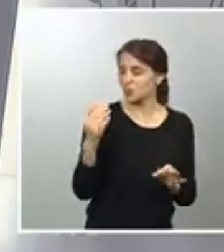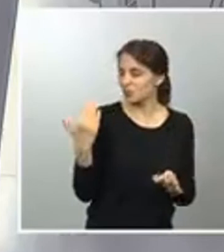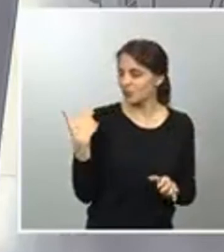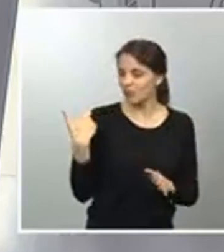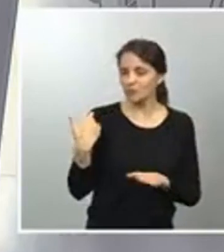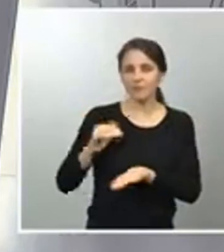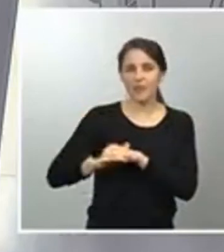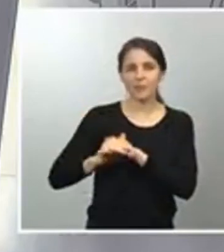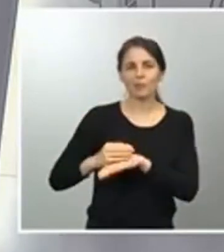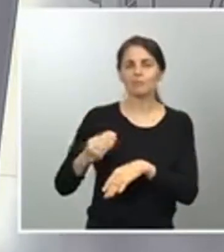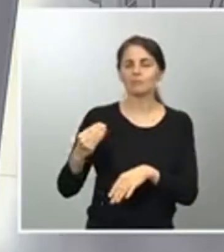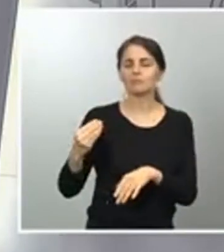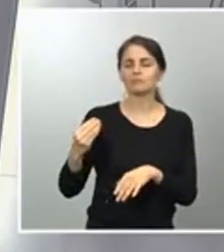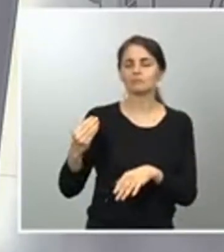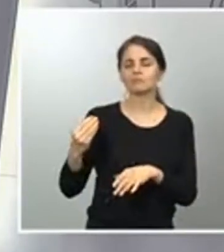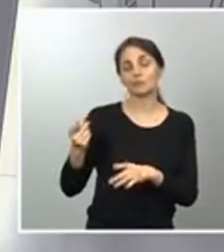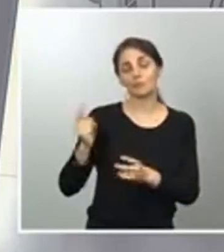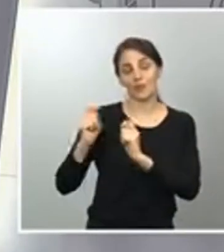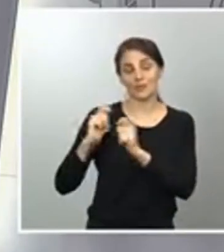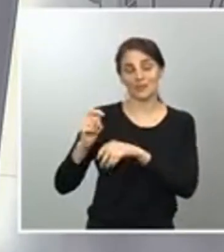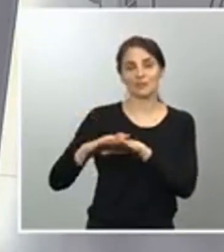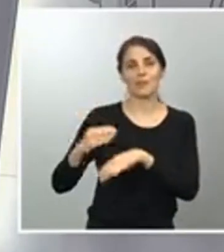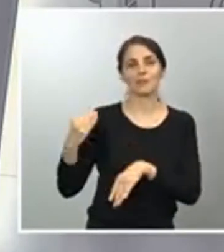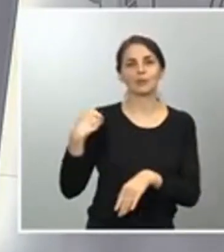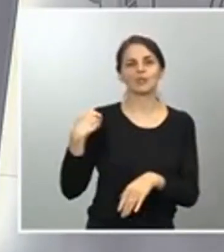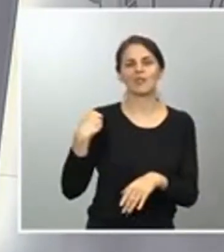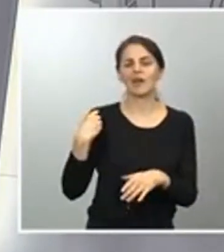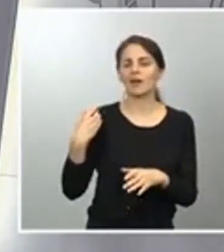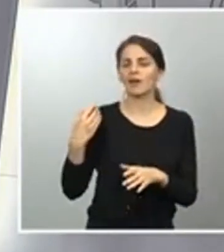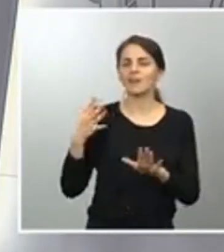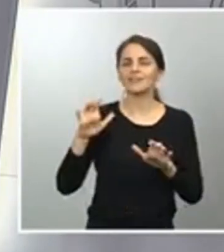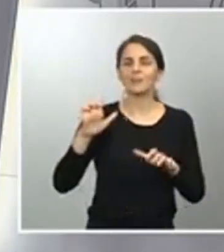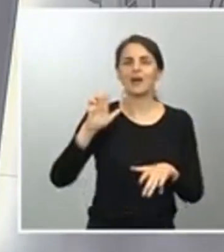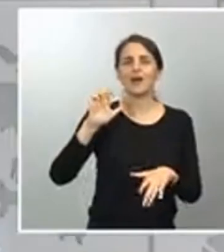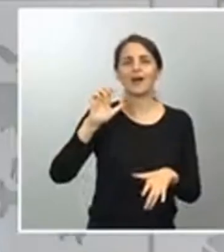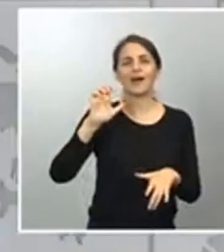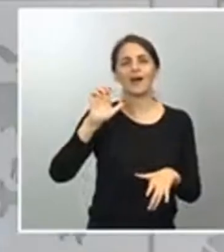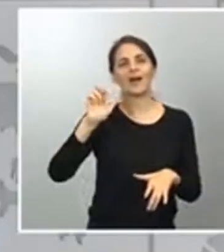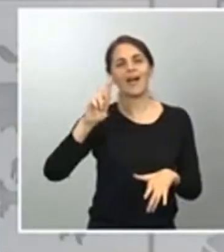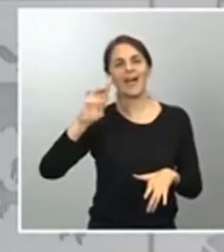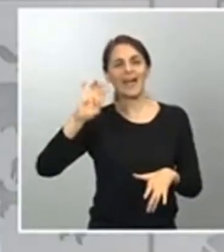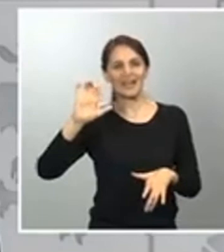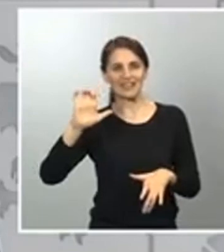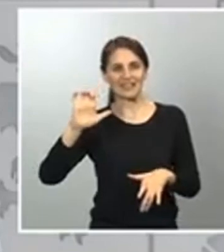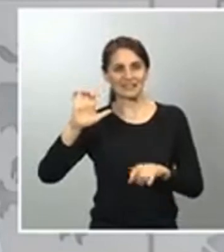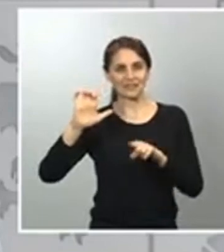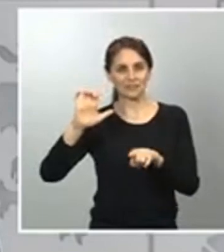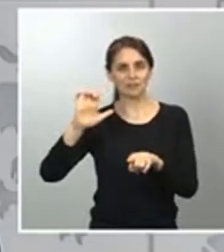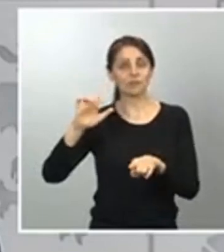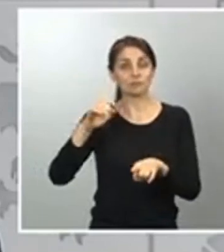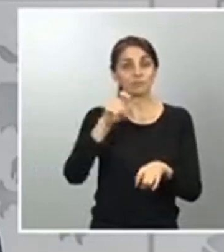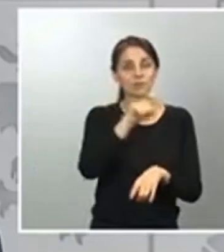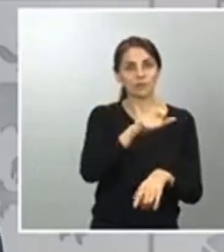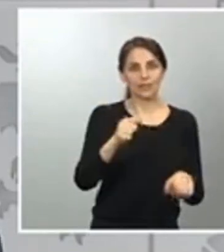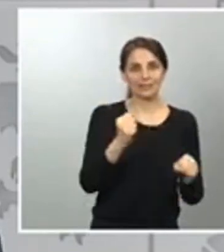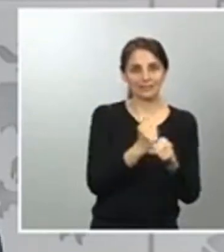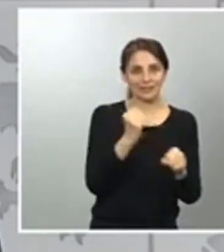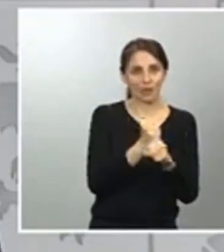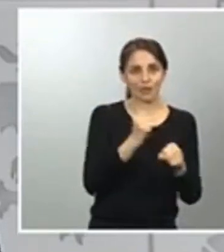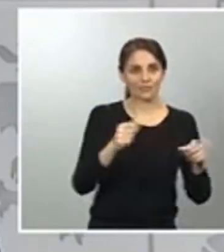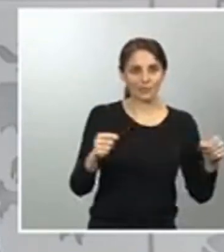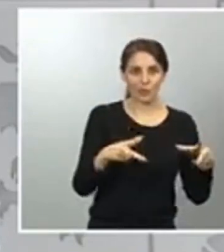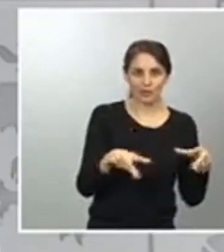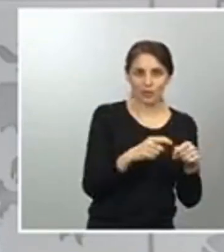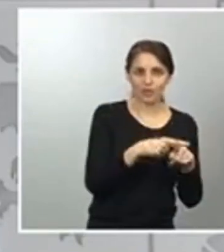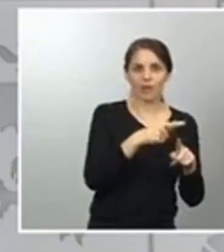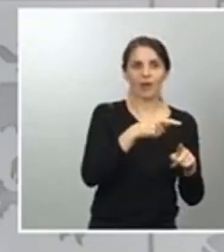usted por los ERTES. Hay trabajadores y trabajadoras de la Seguridad Social, del SEPE, del Servicio Público de Empleo, que están trabajando día y noche